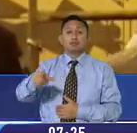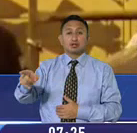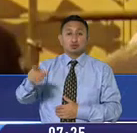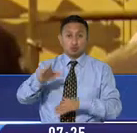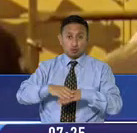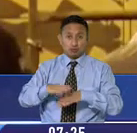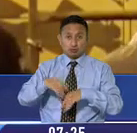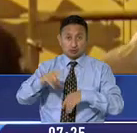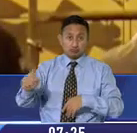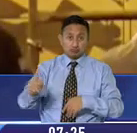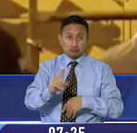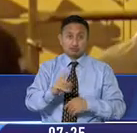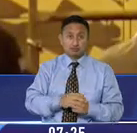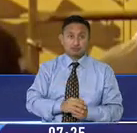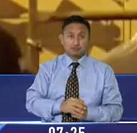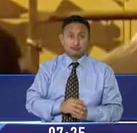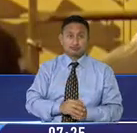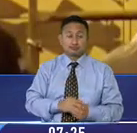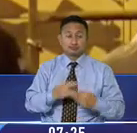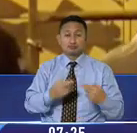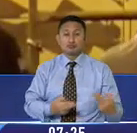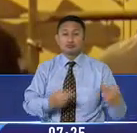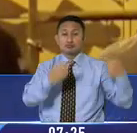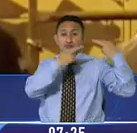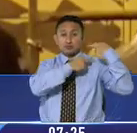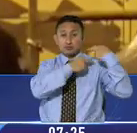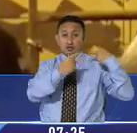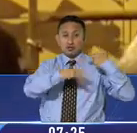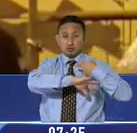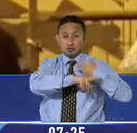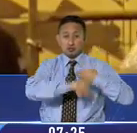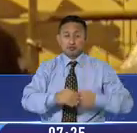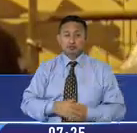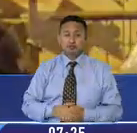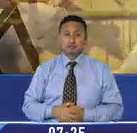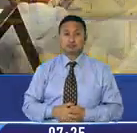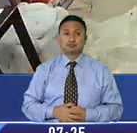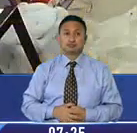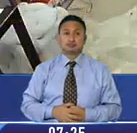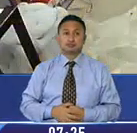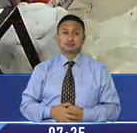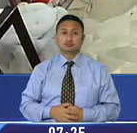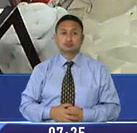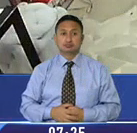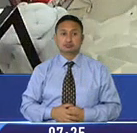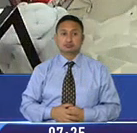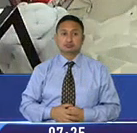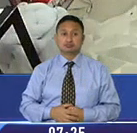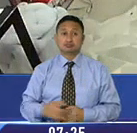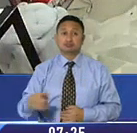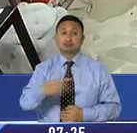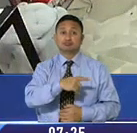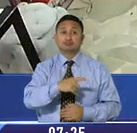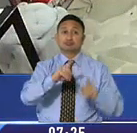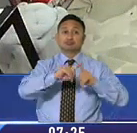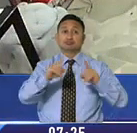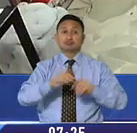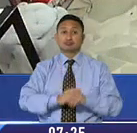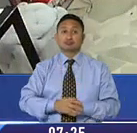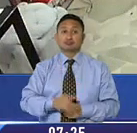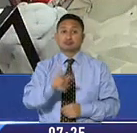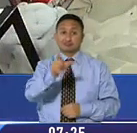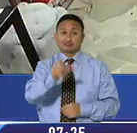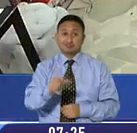autores con la responsabilidad material de estos lamentables hechos. Este sería uno de los varios robos ejecutados por los